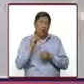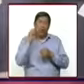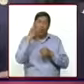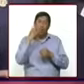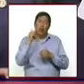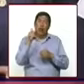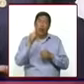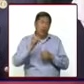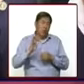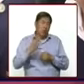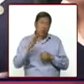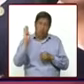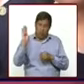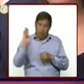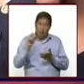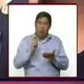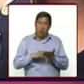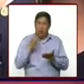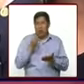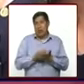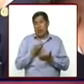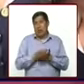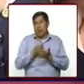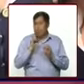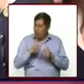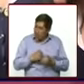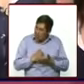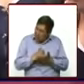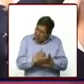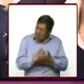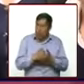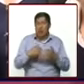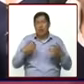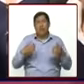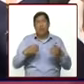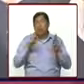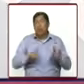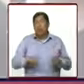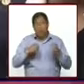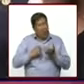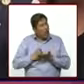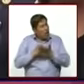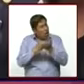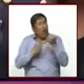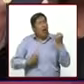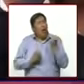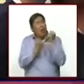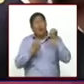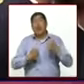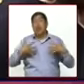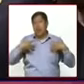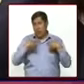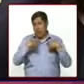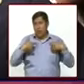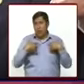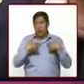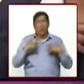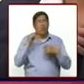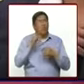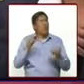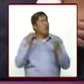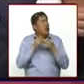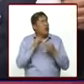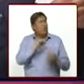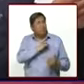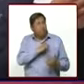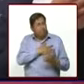B. Espero que con este monto de dinero se los pueda ayudar a tanto personas como animalitos que lo necesitan. Pedirles por favor que todos tengamos un poquito más de